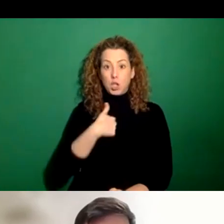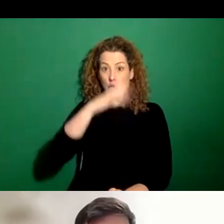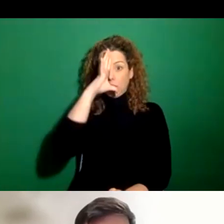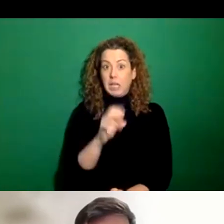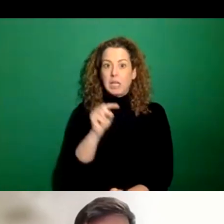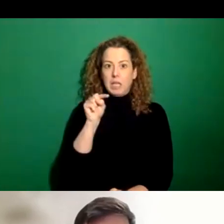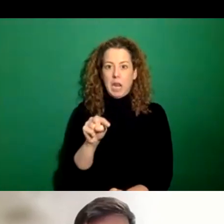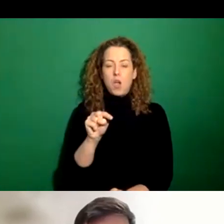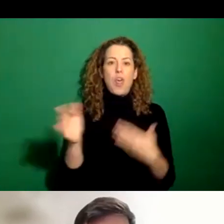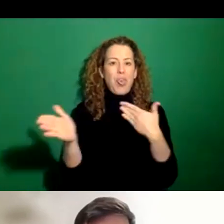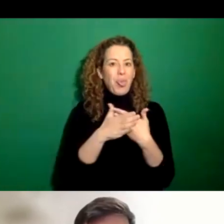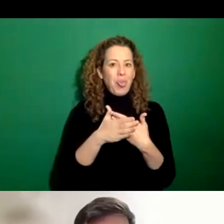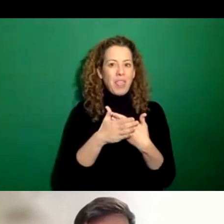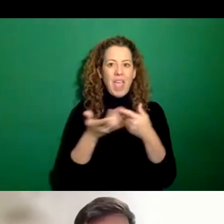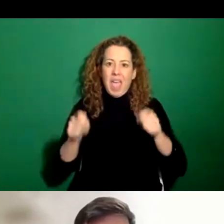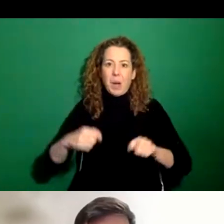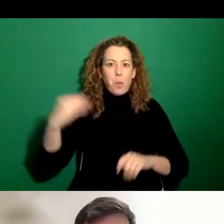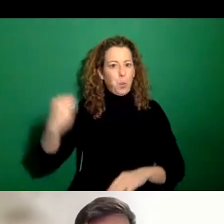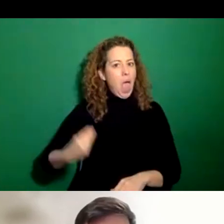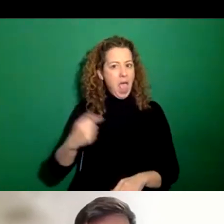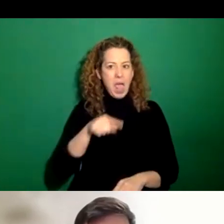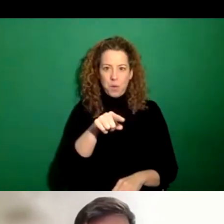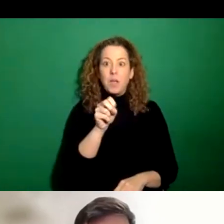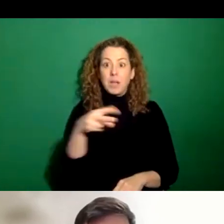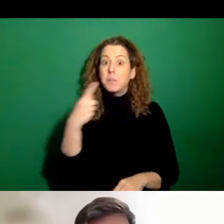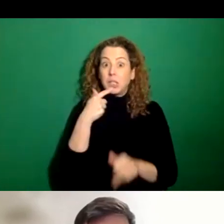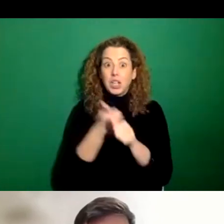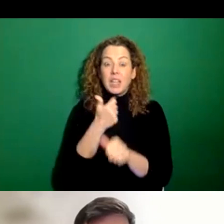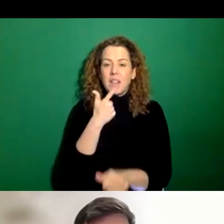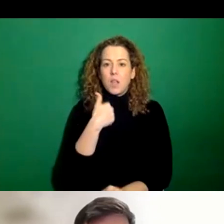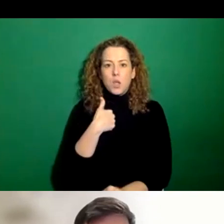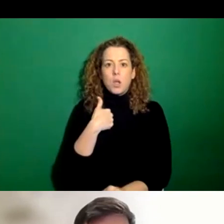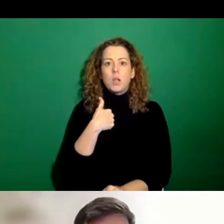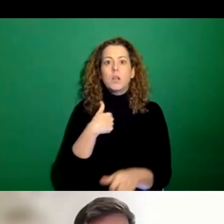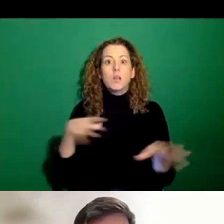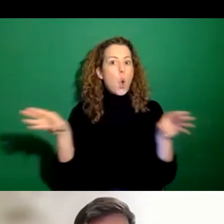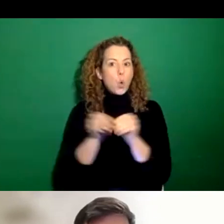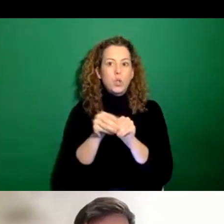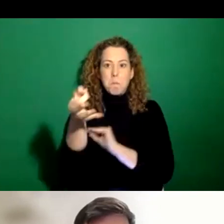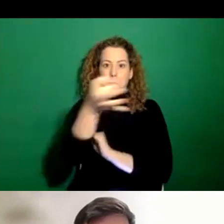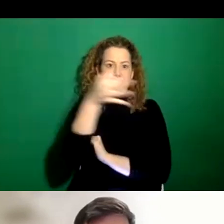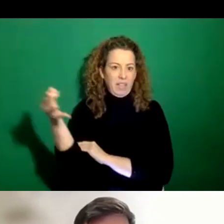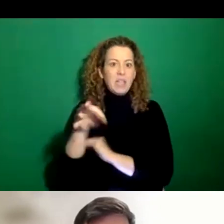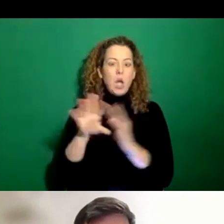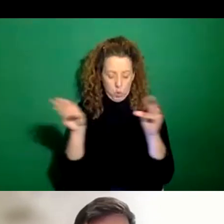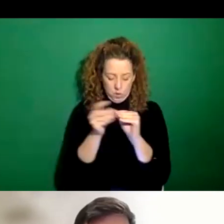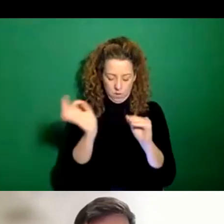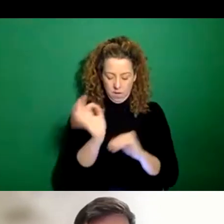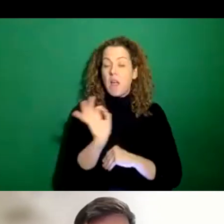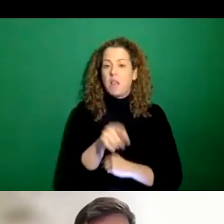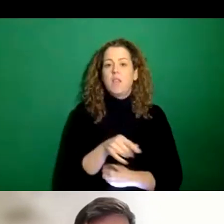el cierre buenísimo. Además, hay un asistente que dice que le parece un broche final esa conclusión. Al final es verdad. Vamos